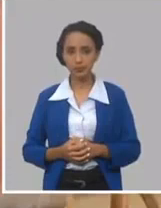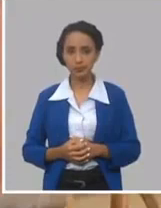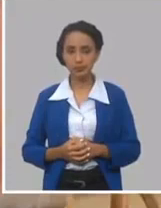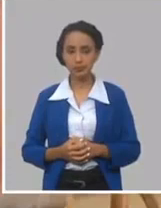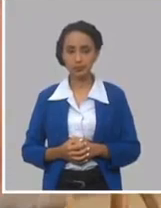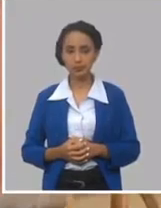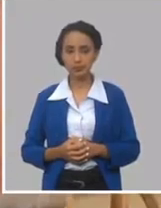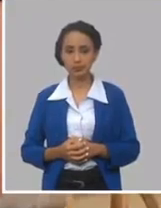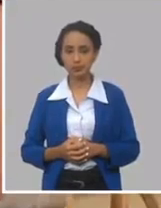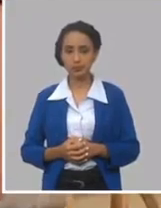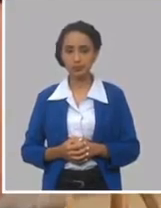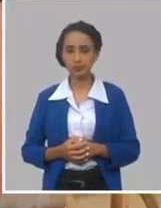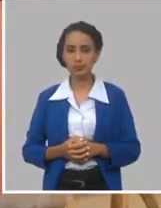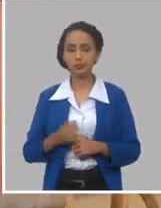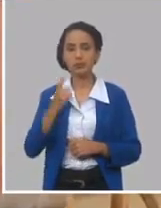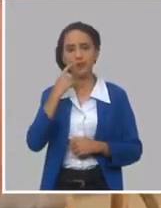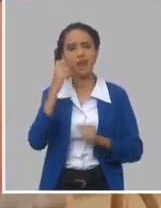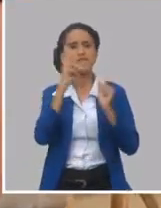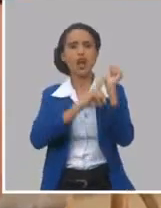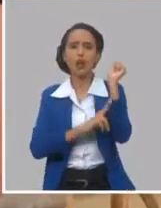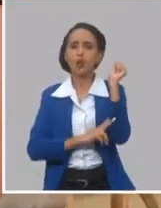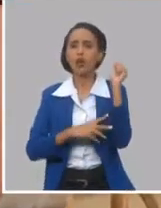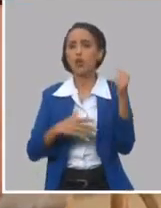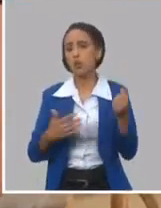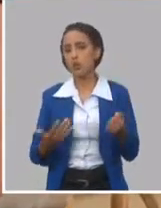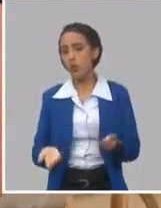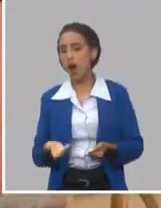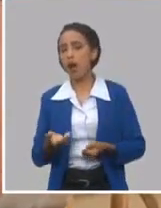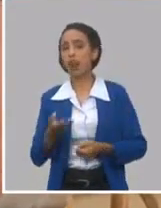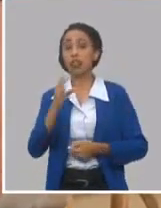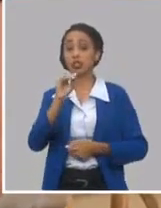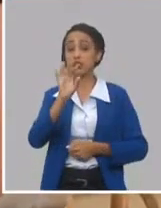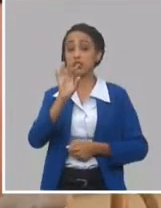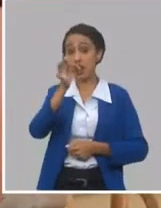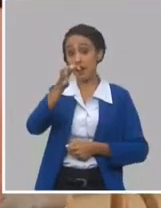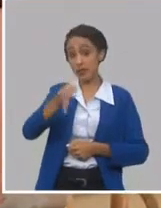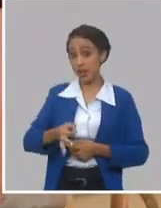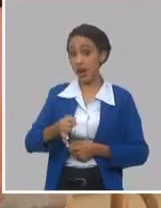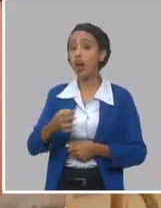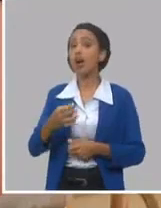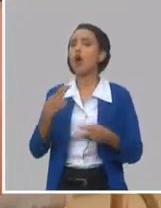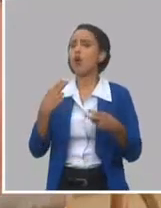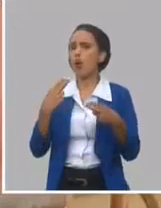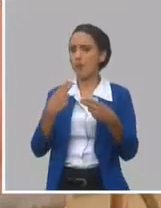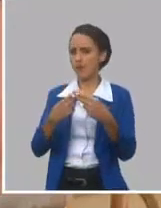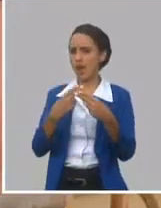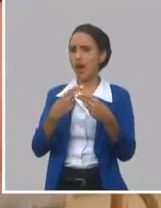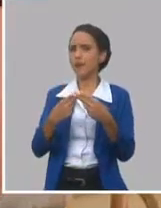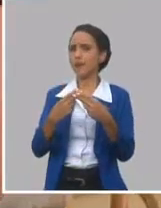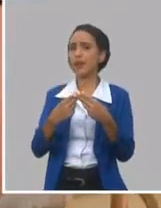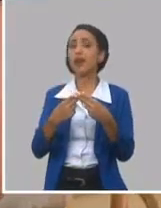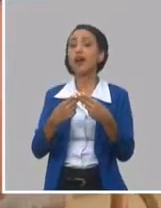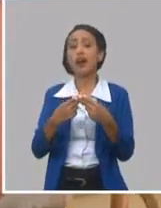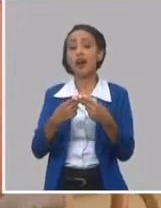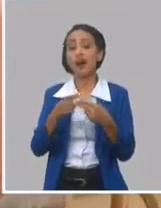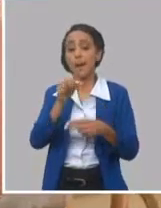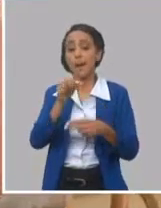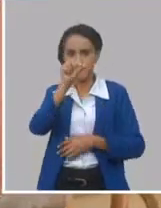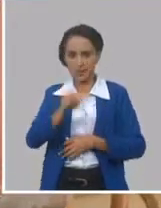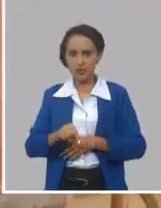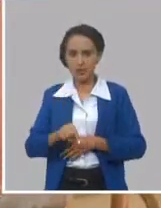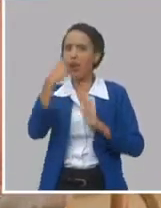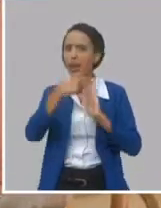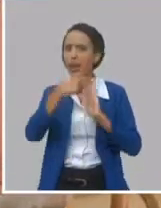valores como la credibilidad, la honestidad, la confianza, es decir, valores que ostenta